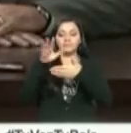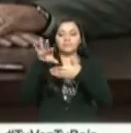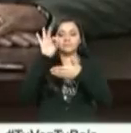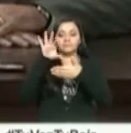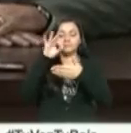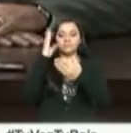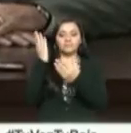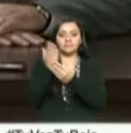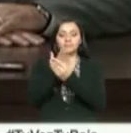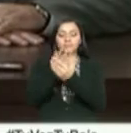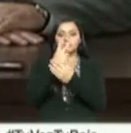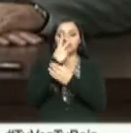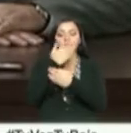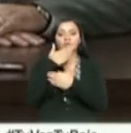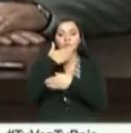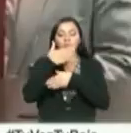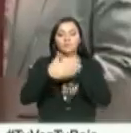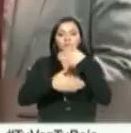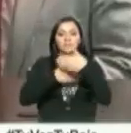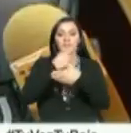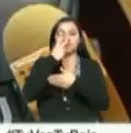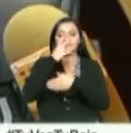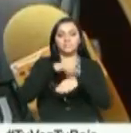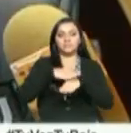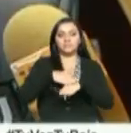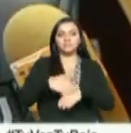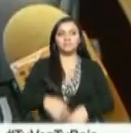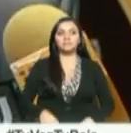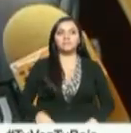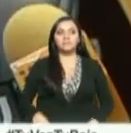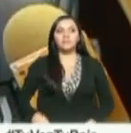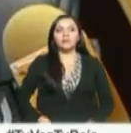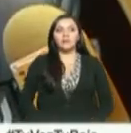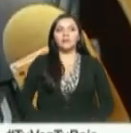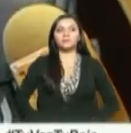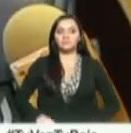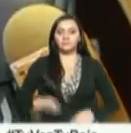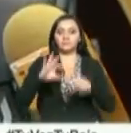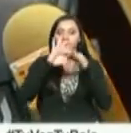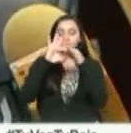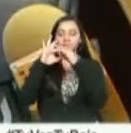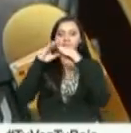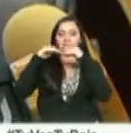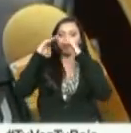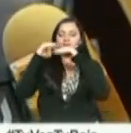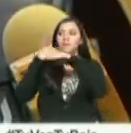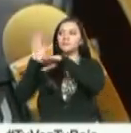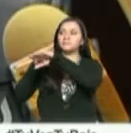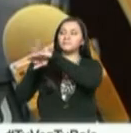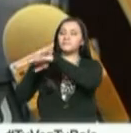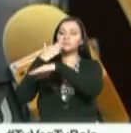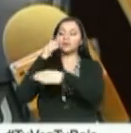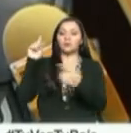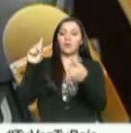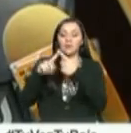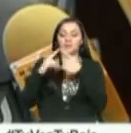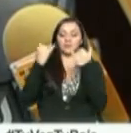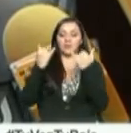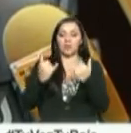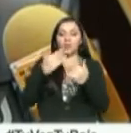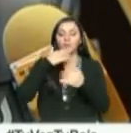que ambas jurisdicciones tengan en el caso. La cooperación de Panamá lo que nos permite hasta el momento tener